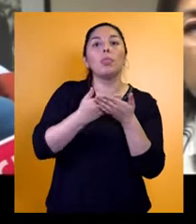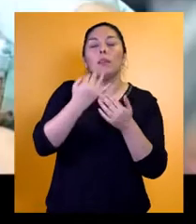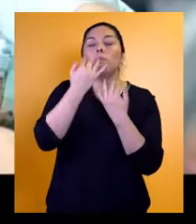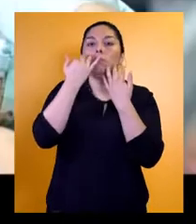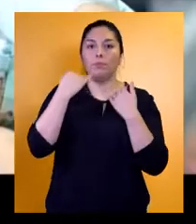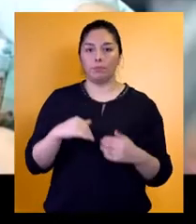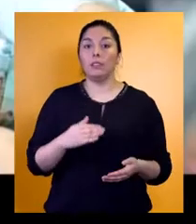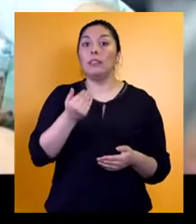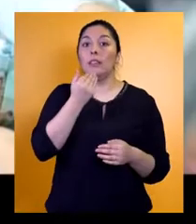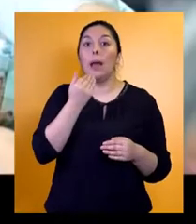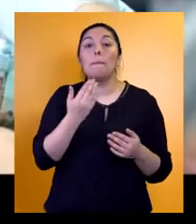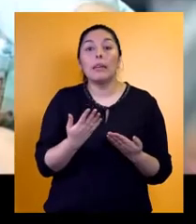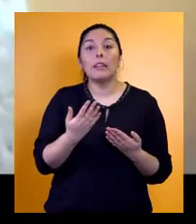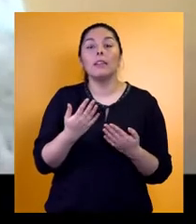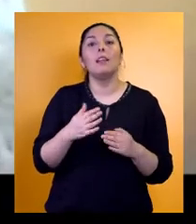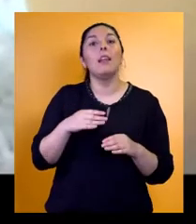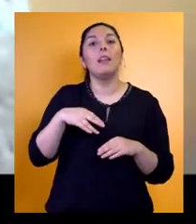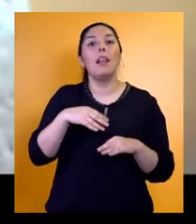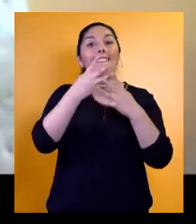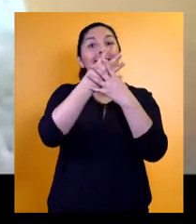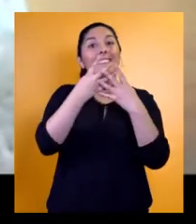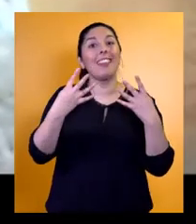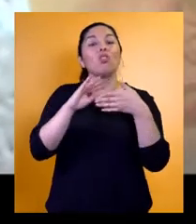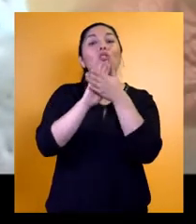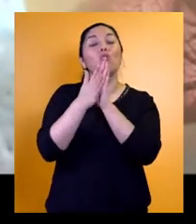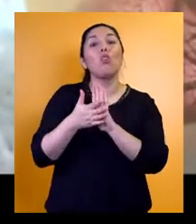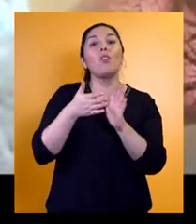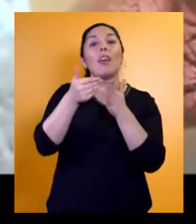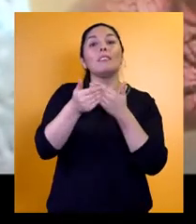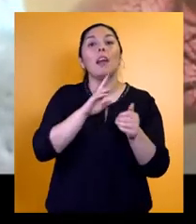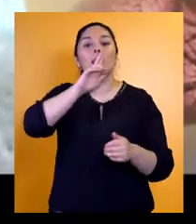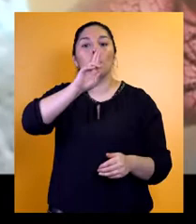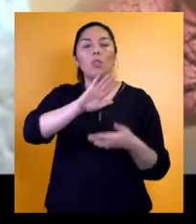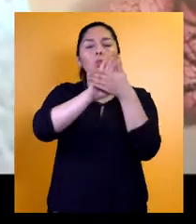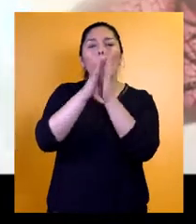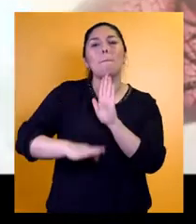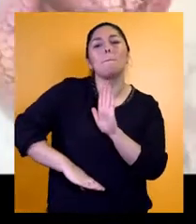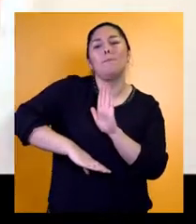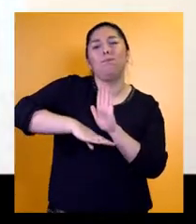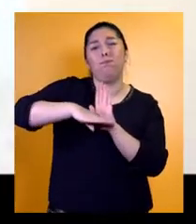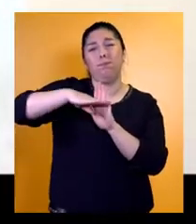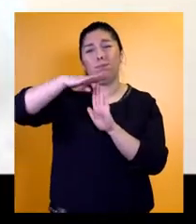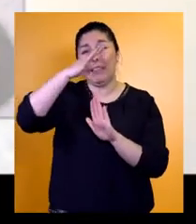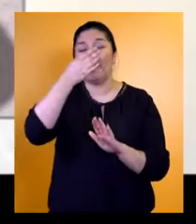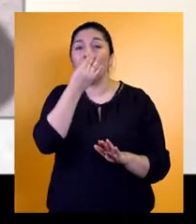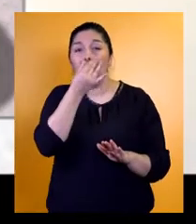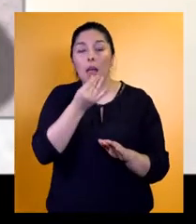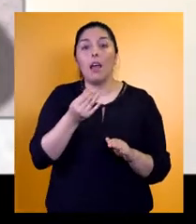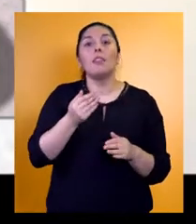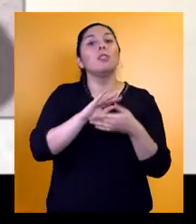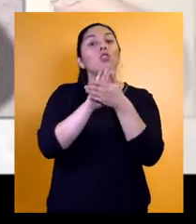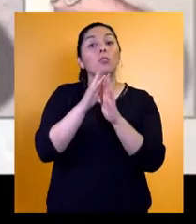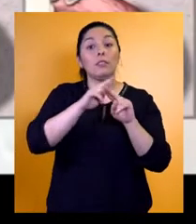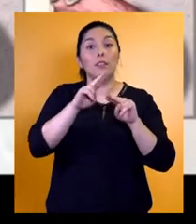respiratoria. Para enfrentar la situación, la red asistencial de salud ha sido reforzada para dar una respuesta adecuada al aumento de casos de esta enfermedad. Se está